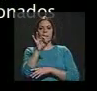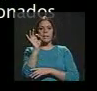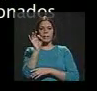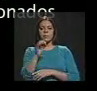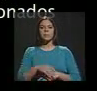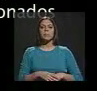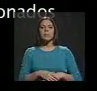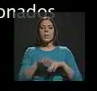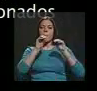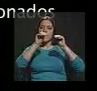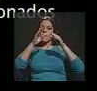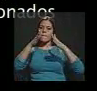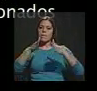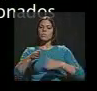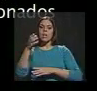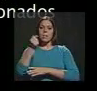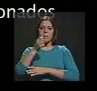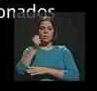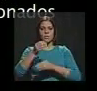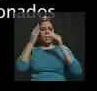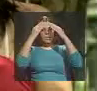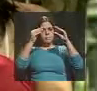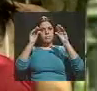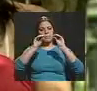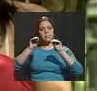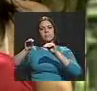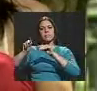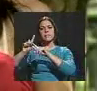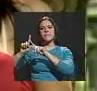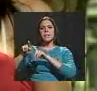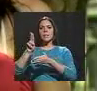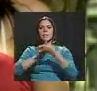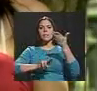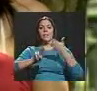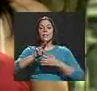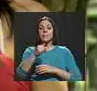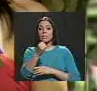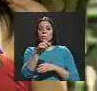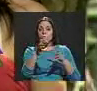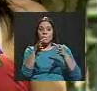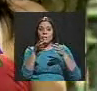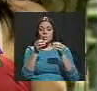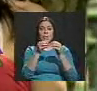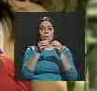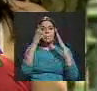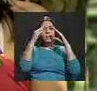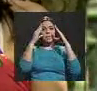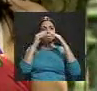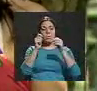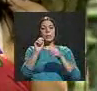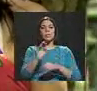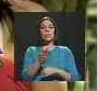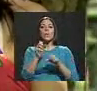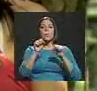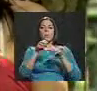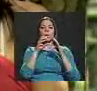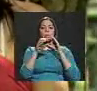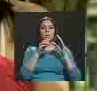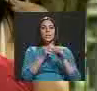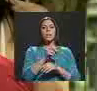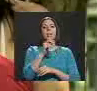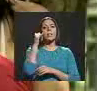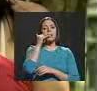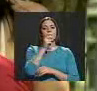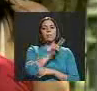por profesores pensionados de distintas universidades si usted desea más información sobre la academia puede comunicarse al número de